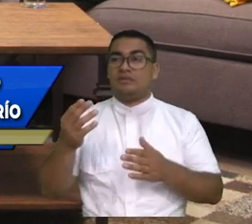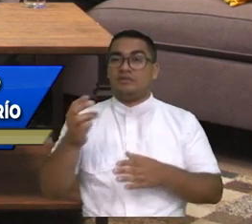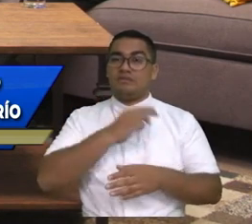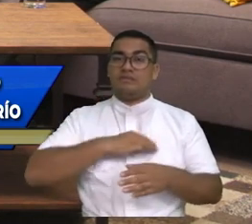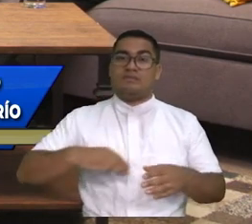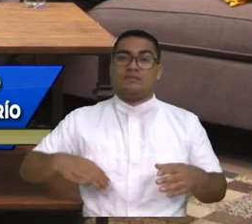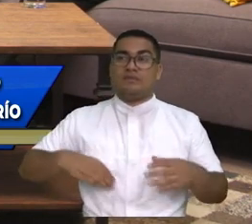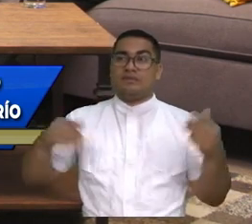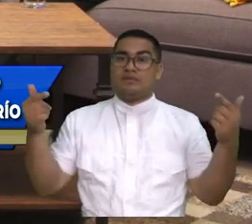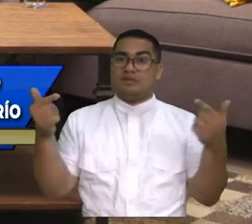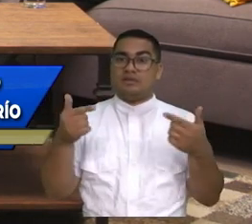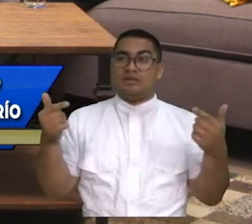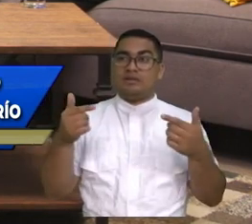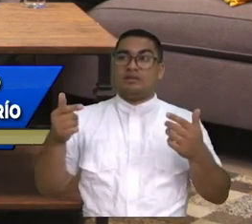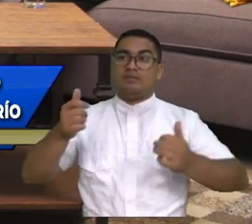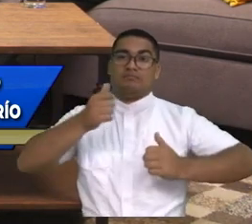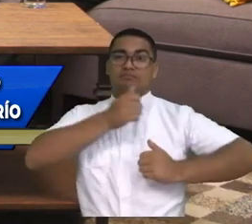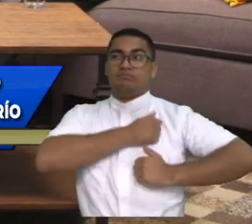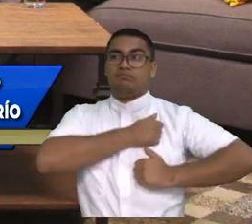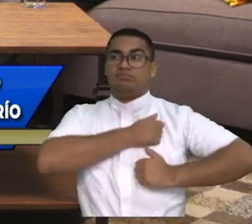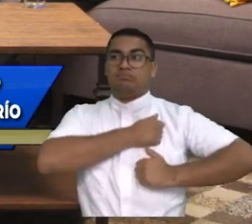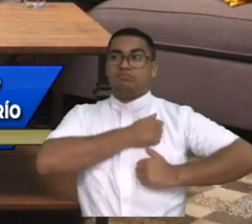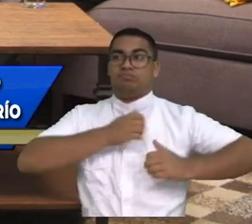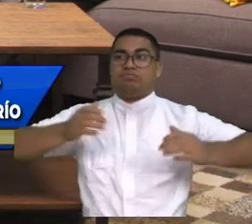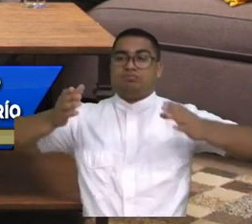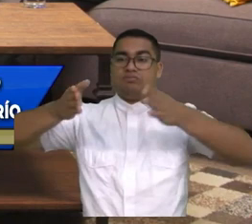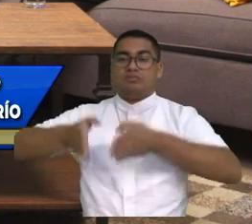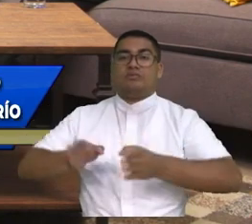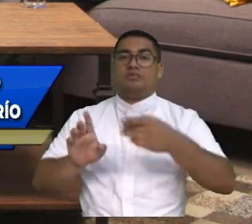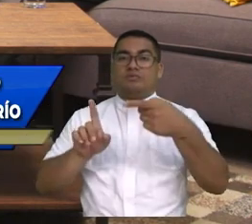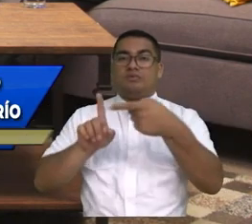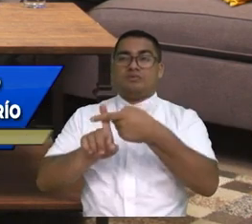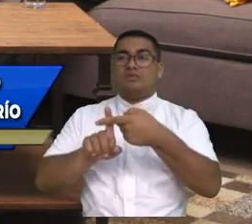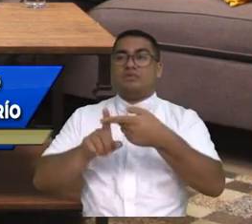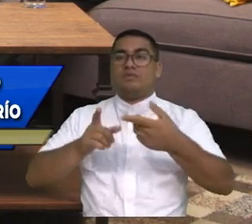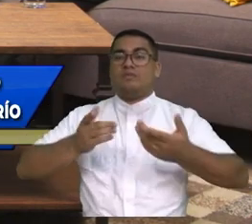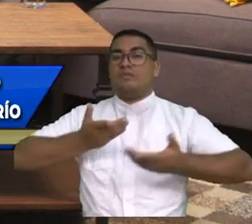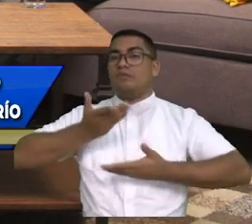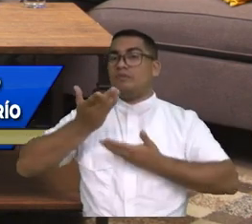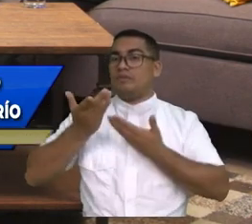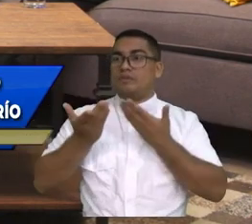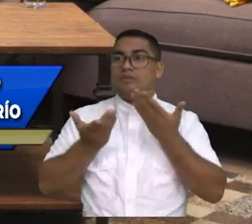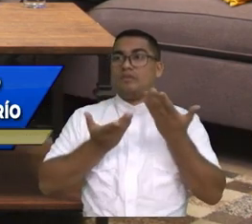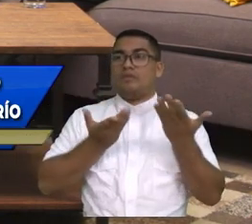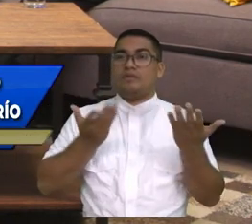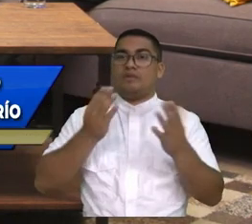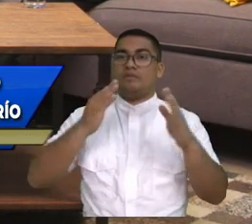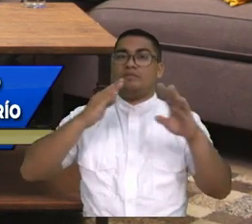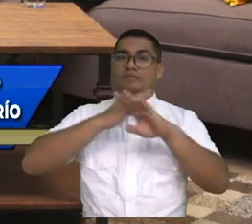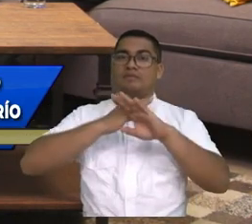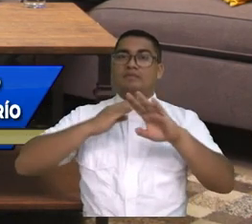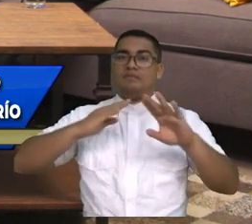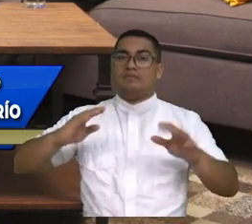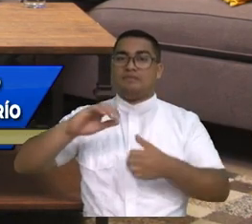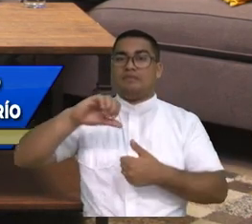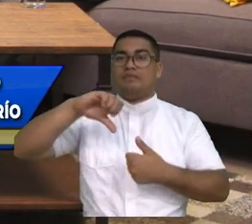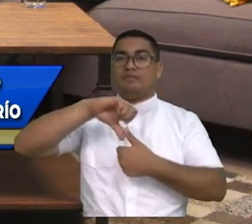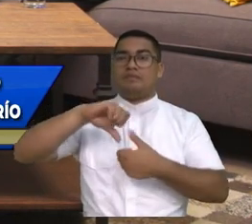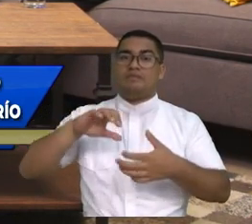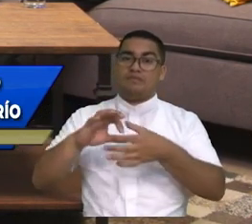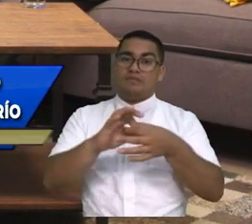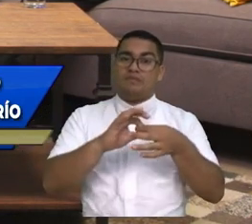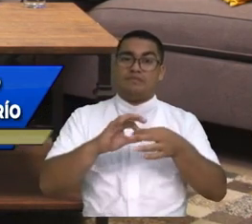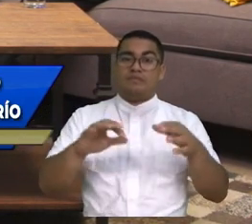ministro de Guerra y Marina, algo contradictorio para un poeta que cantaba a la paz, a la unidad centroamericana, a la paz mundial, porque hizo